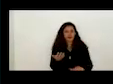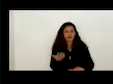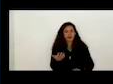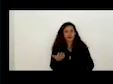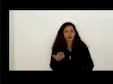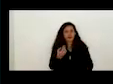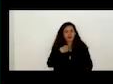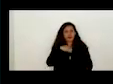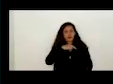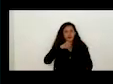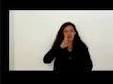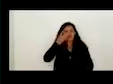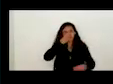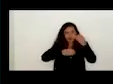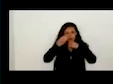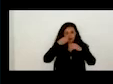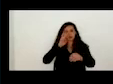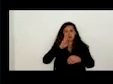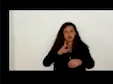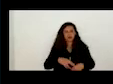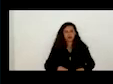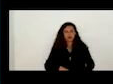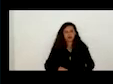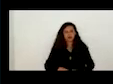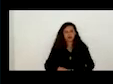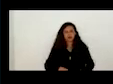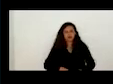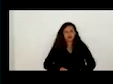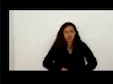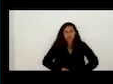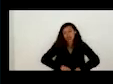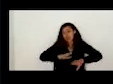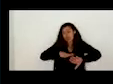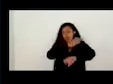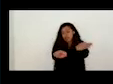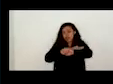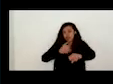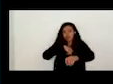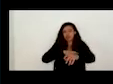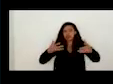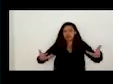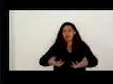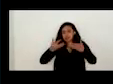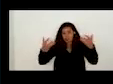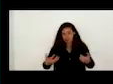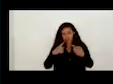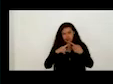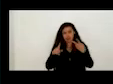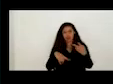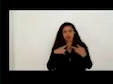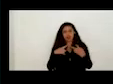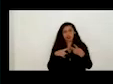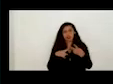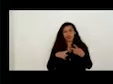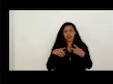la alimentación. Más que nada en las tardes a veces llevamos ensaladas, a veces comidas